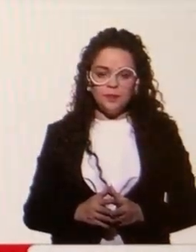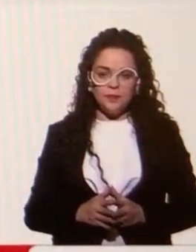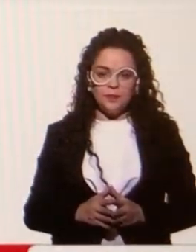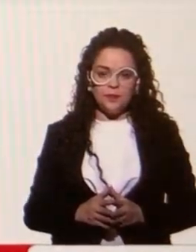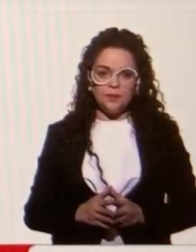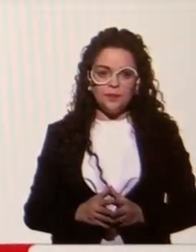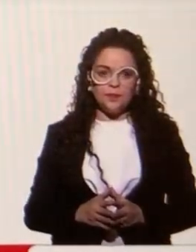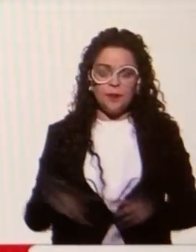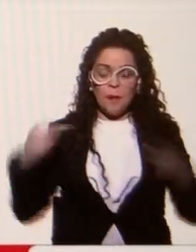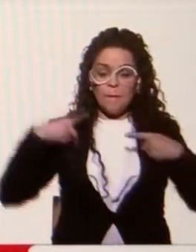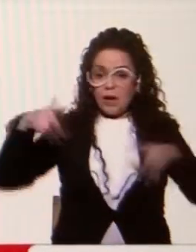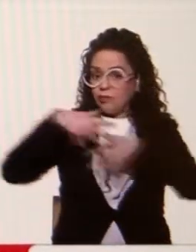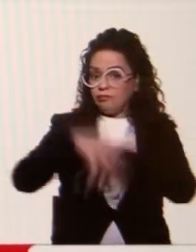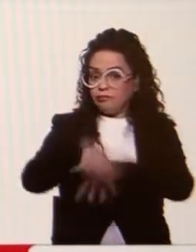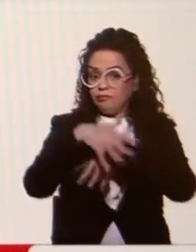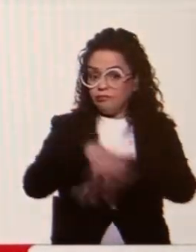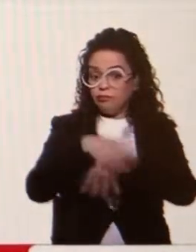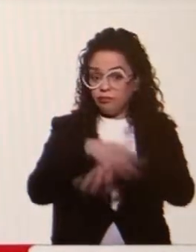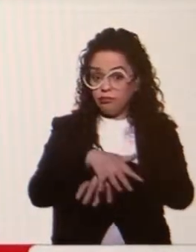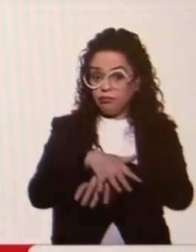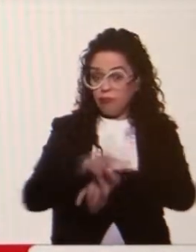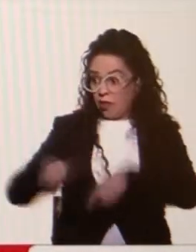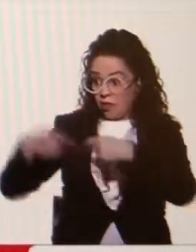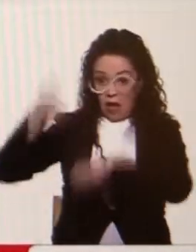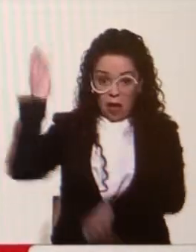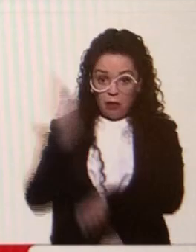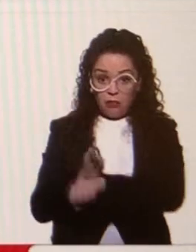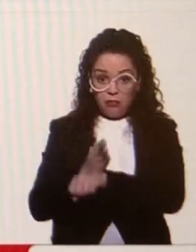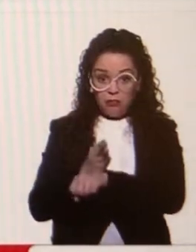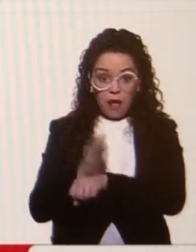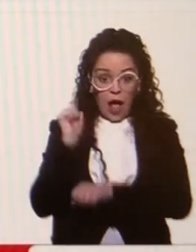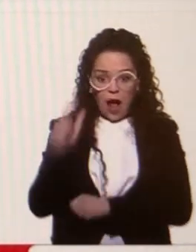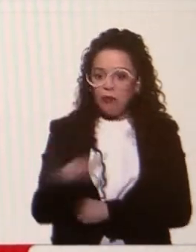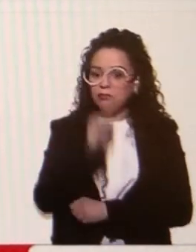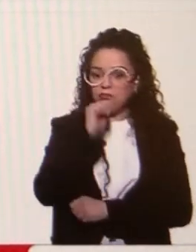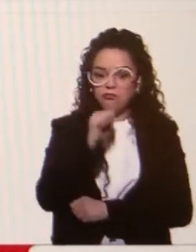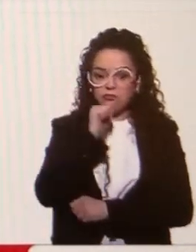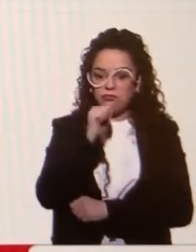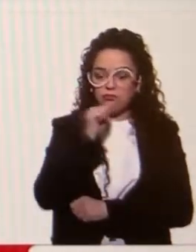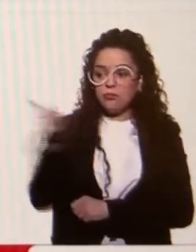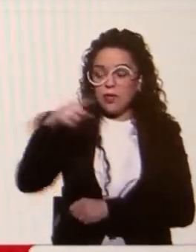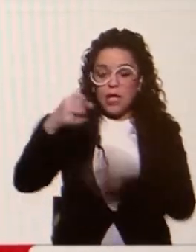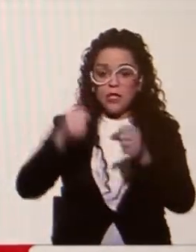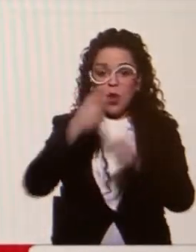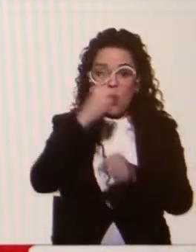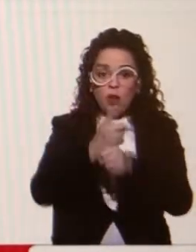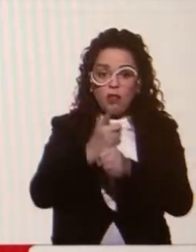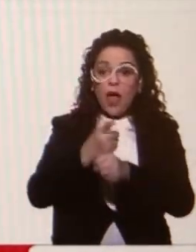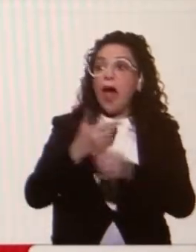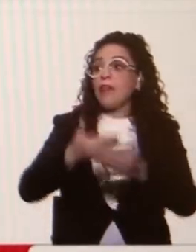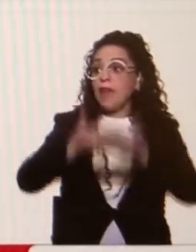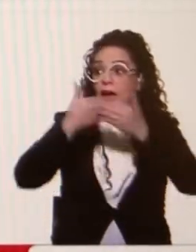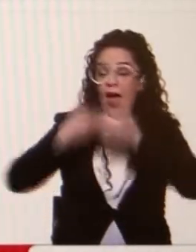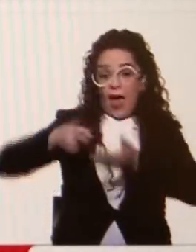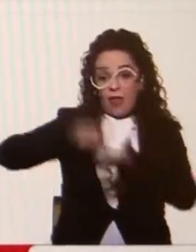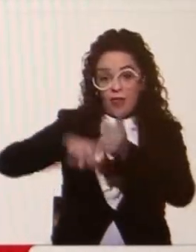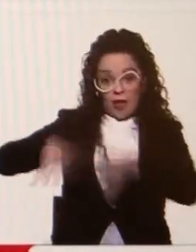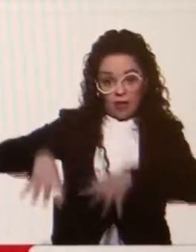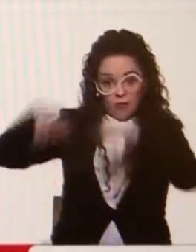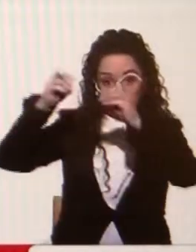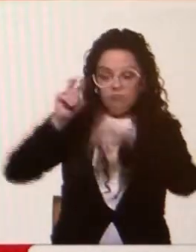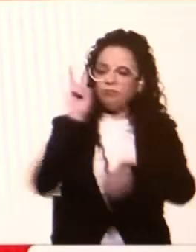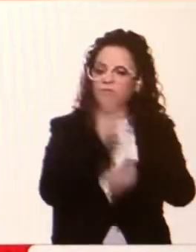pues aquellos que saben que tienen cierta nivel de culpabilidad de